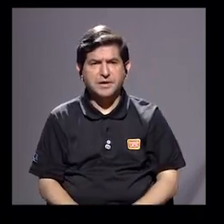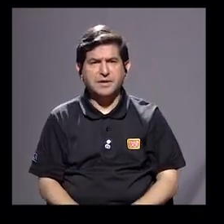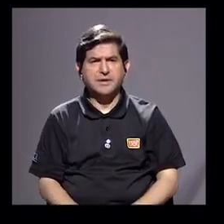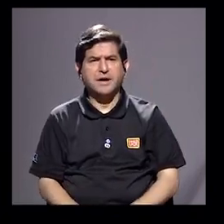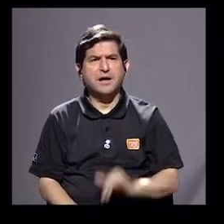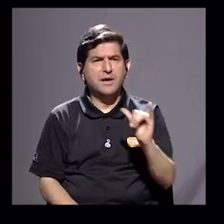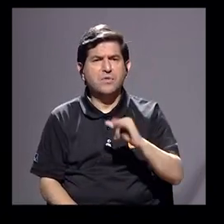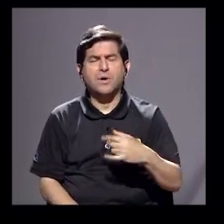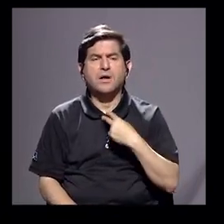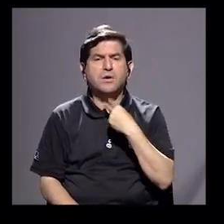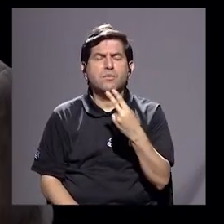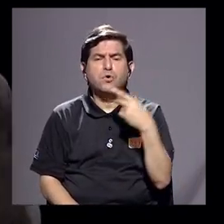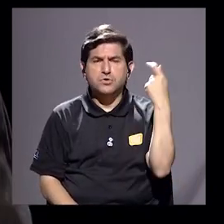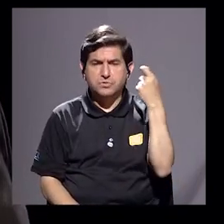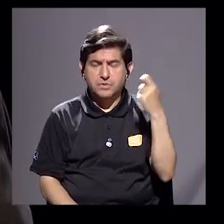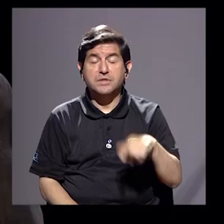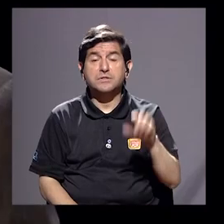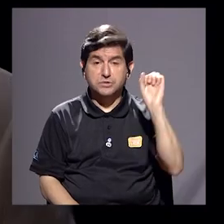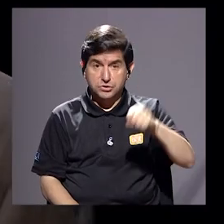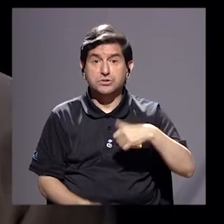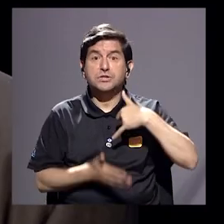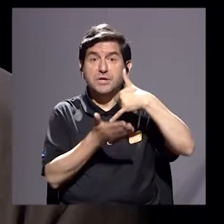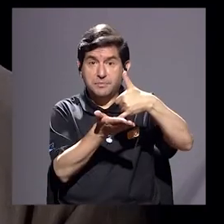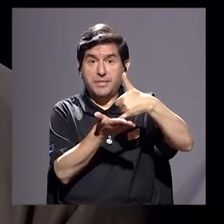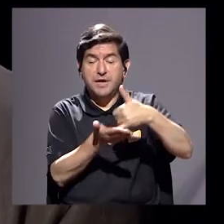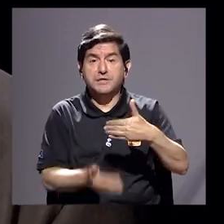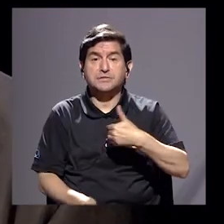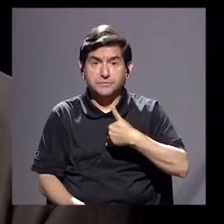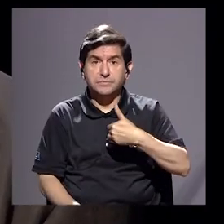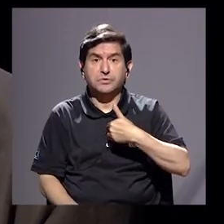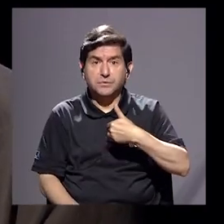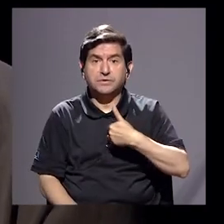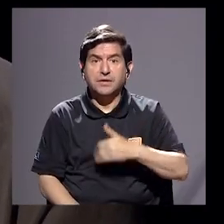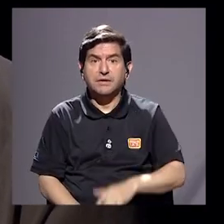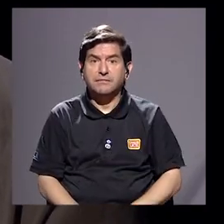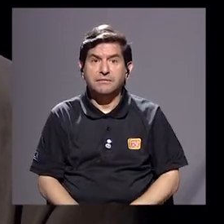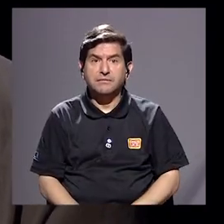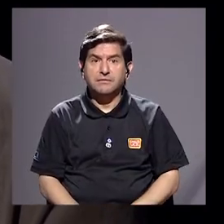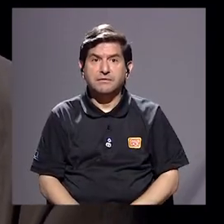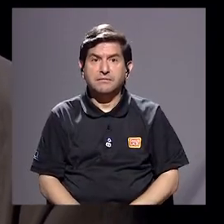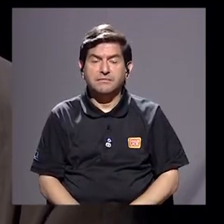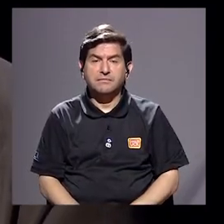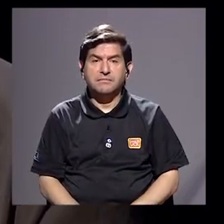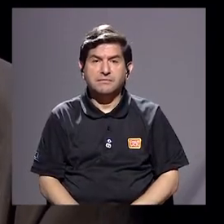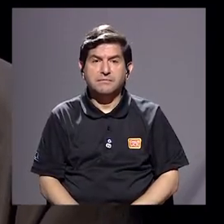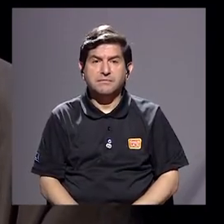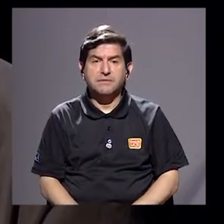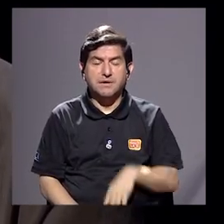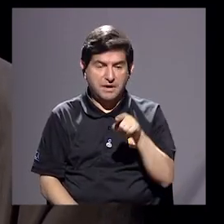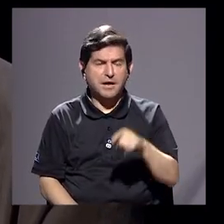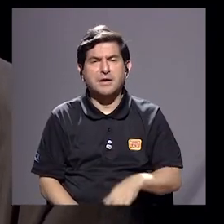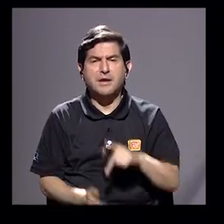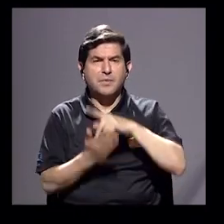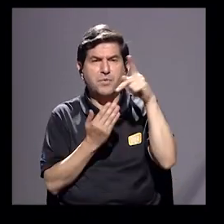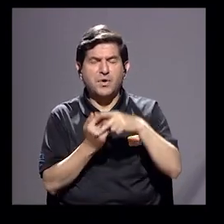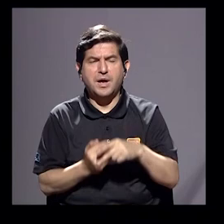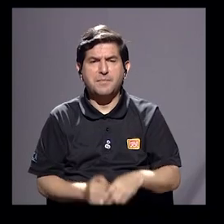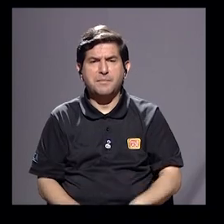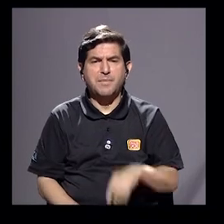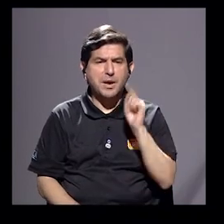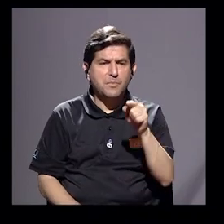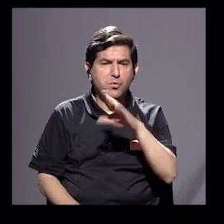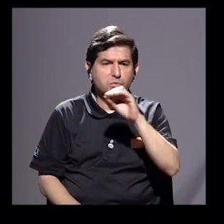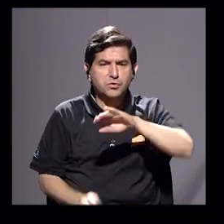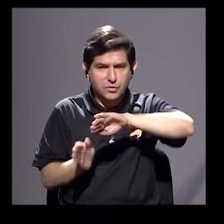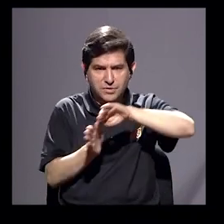casta también que el lado de guanacaste que ganó por un premio que ganó de punto a punto y aparte tribu y que le llevará al colegio